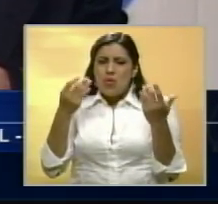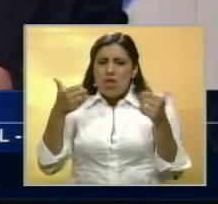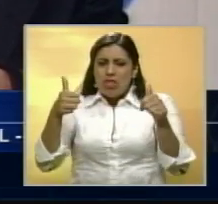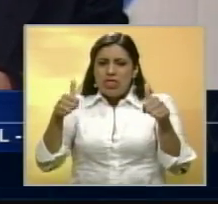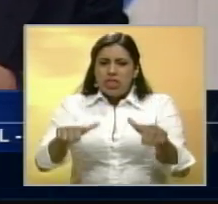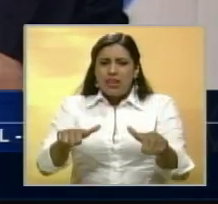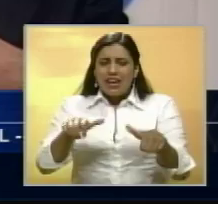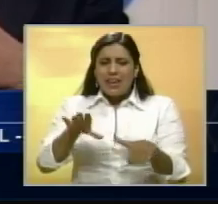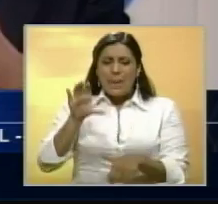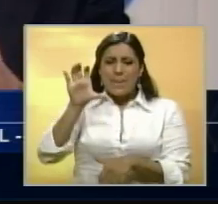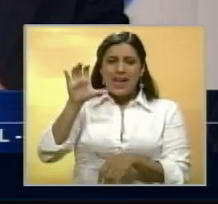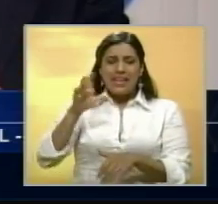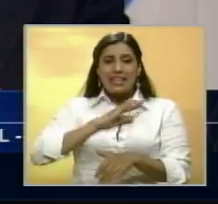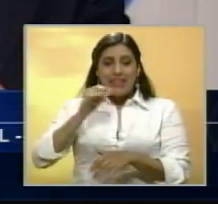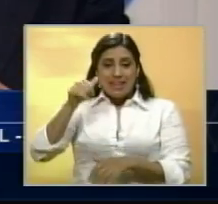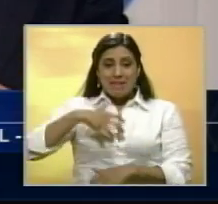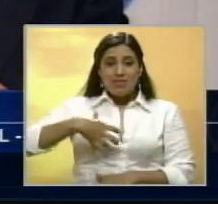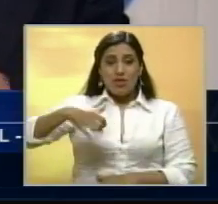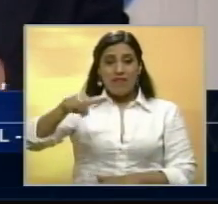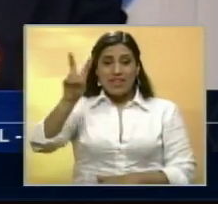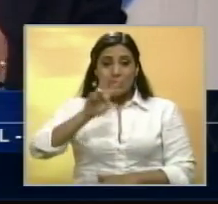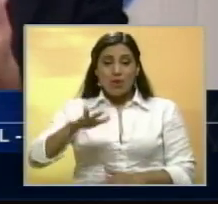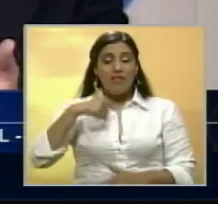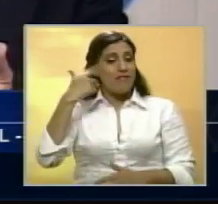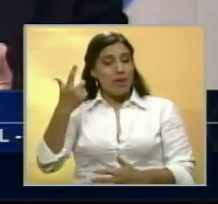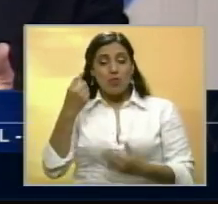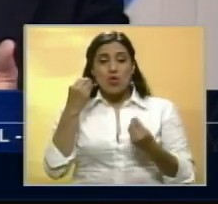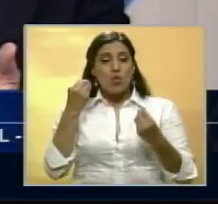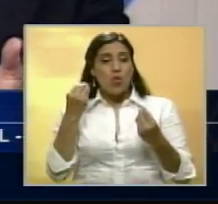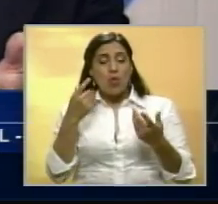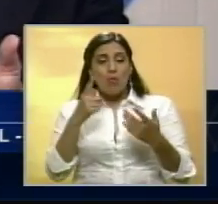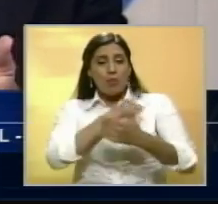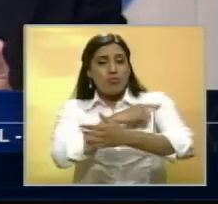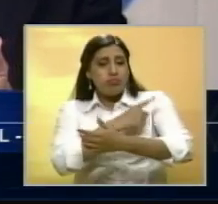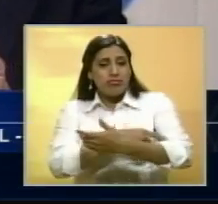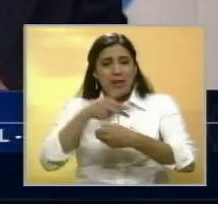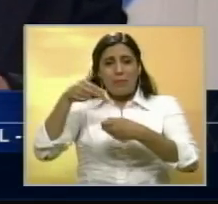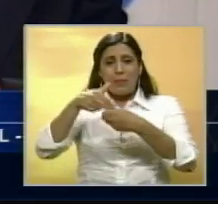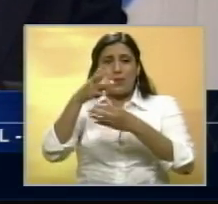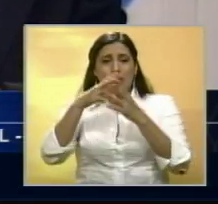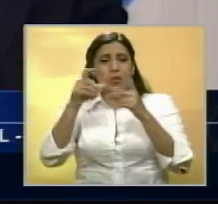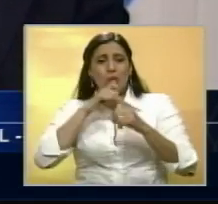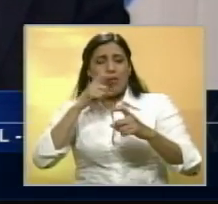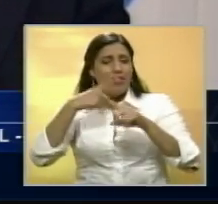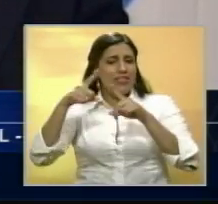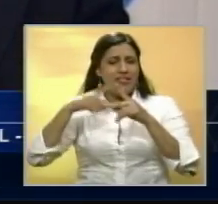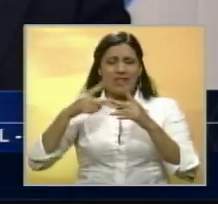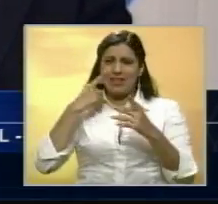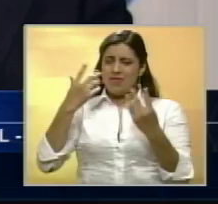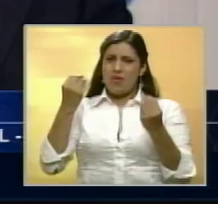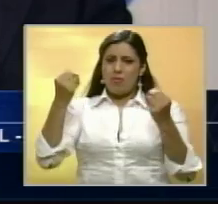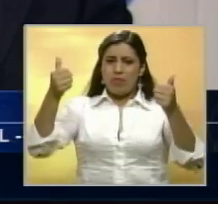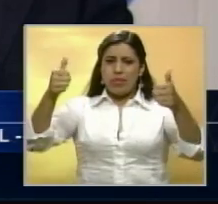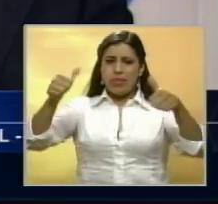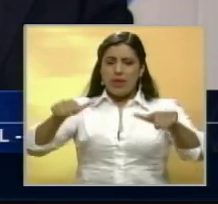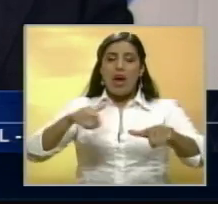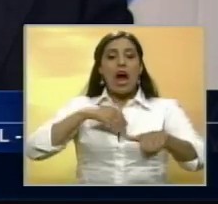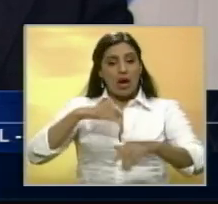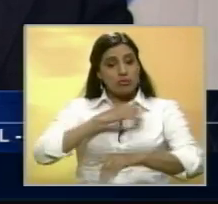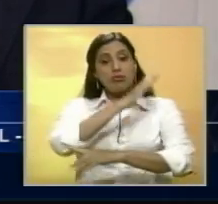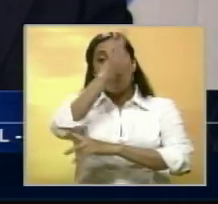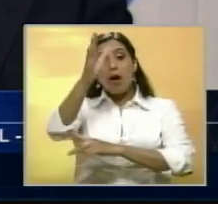pudieron quebrar un país con tanta riqueza natural, con tanto potencial económico. Bueno, y eso fuimos a plantearlo a la